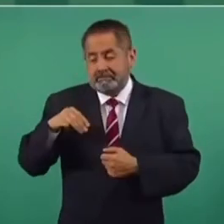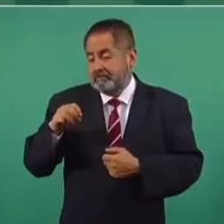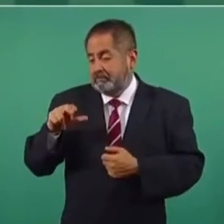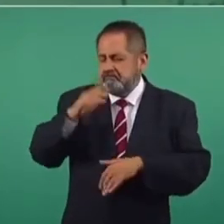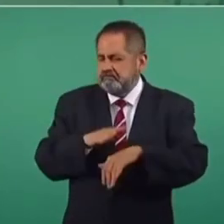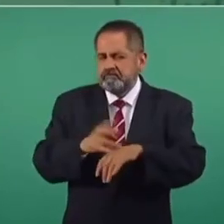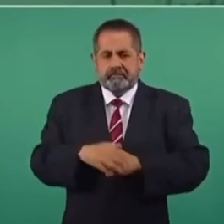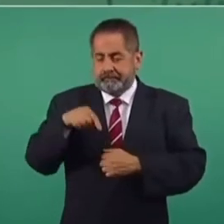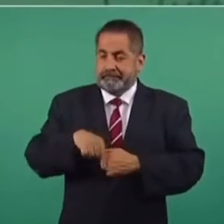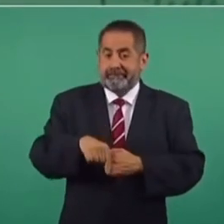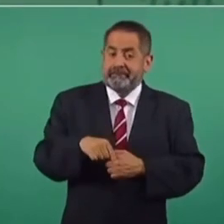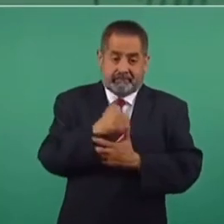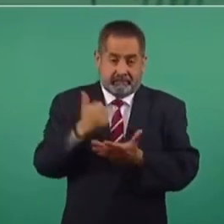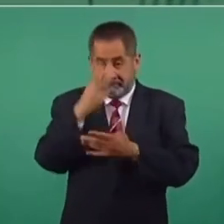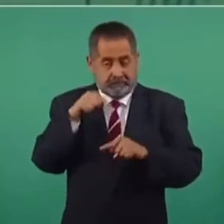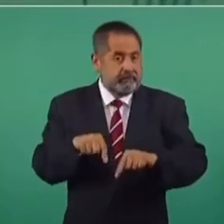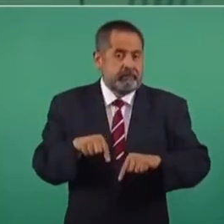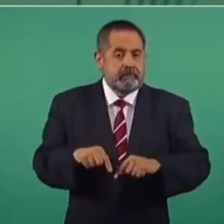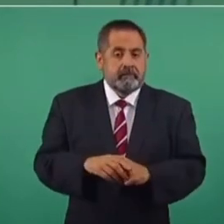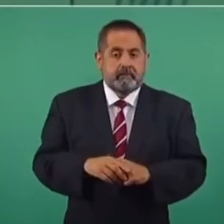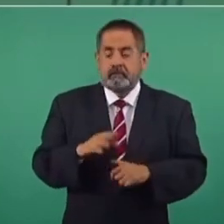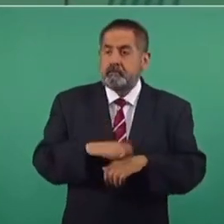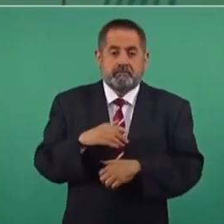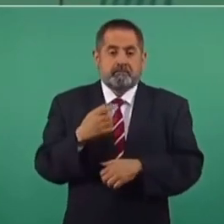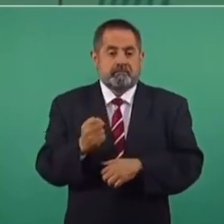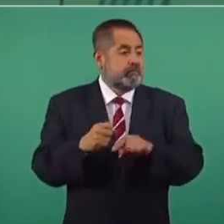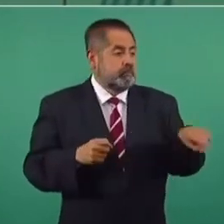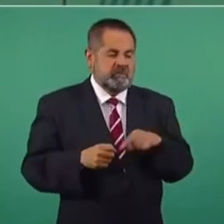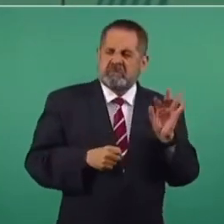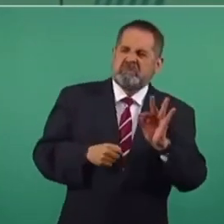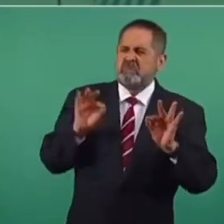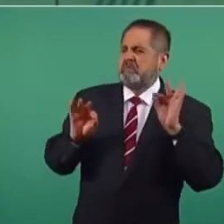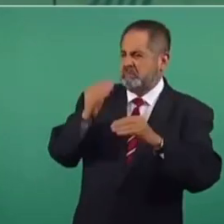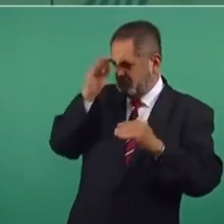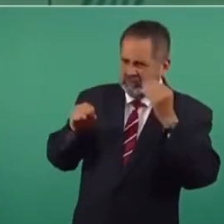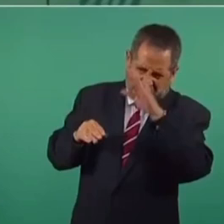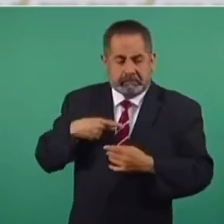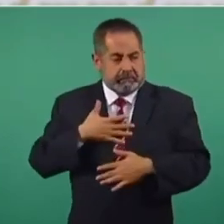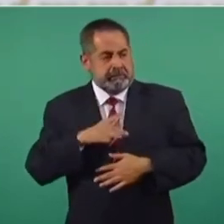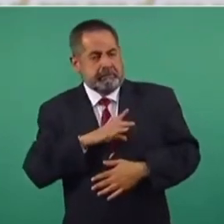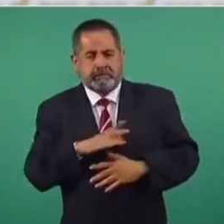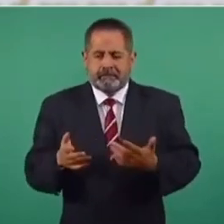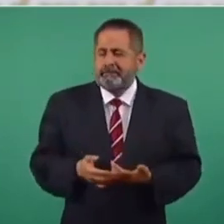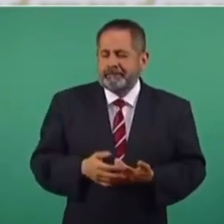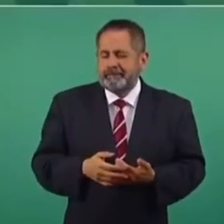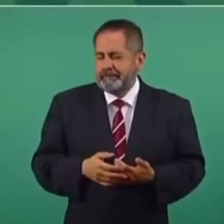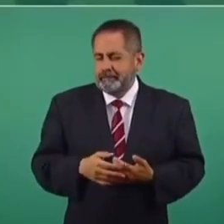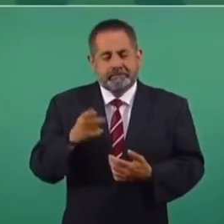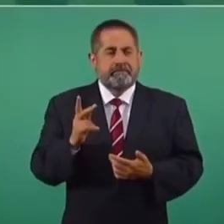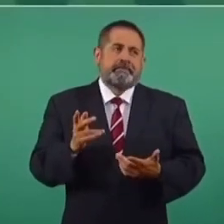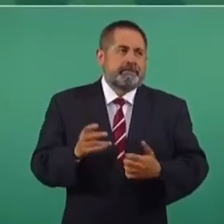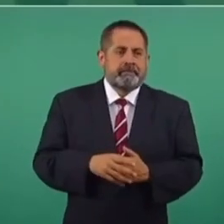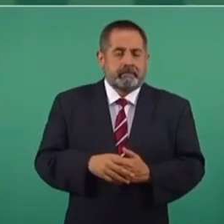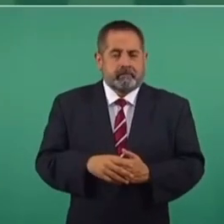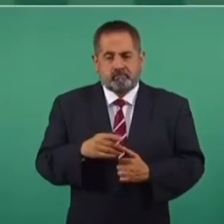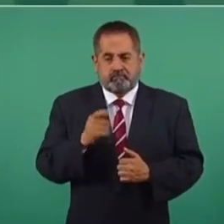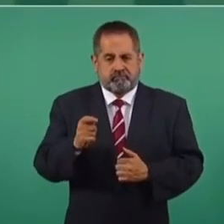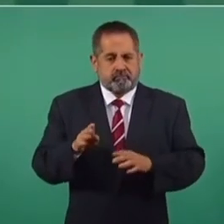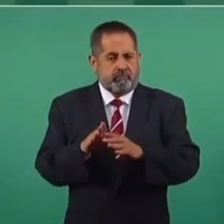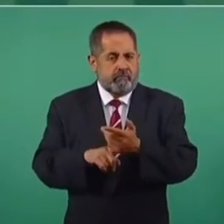Y aquí sí, ha tenido efecto la campaña de desprestigio, la guerra sucia. Pero todo esto, bueno,